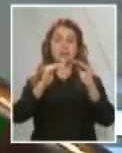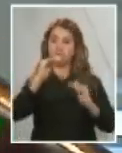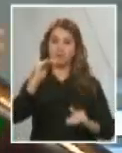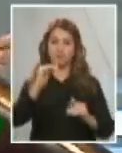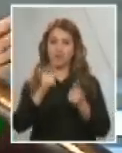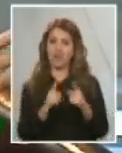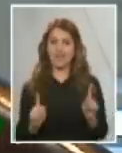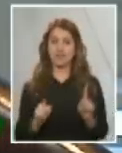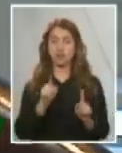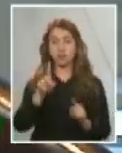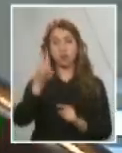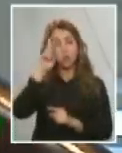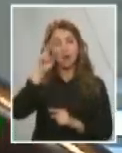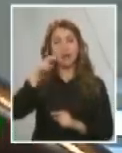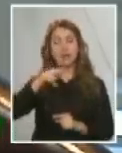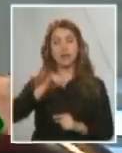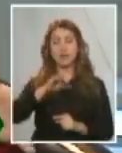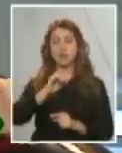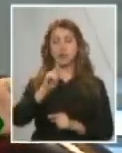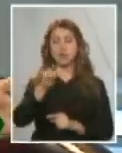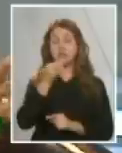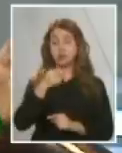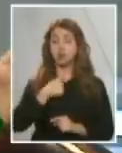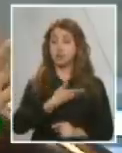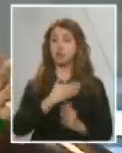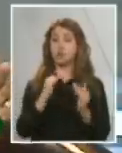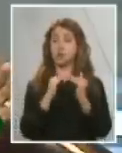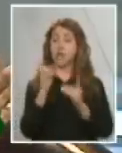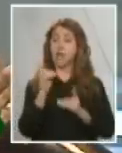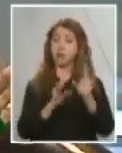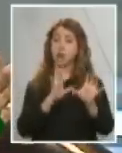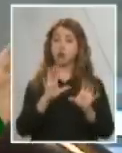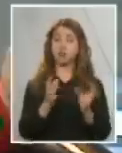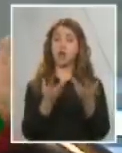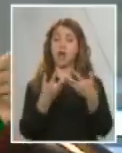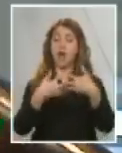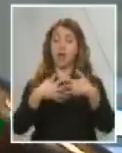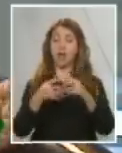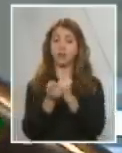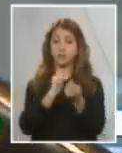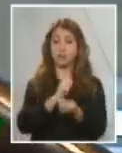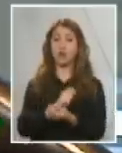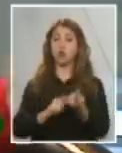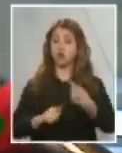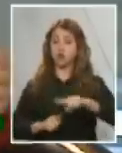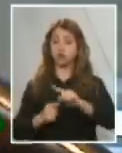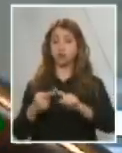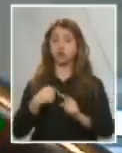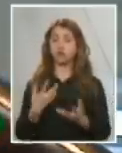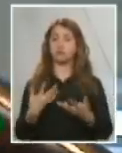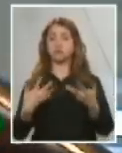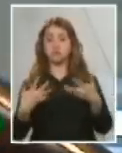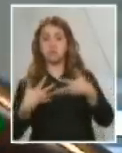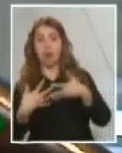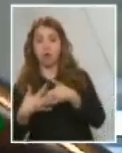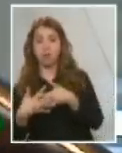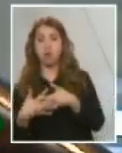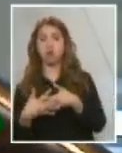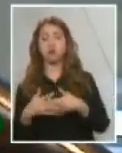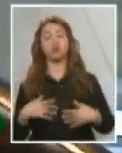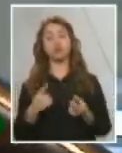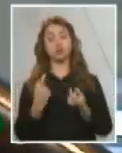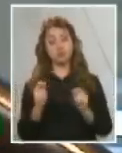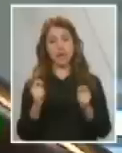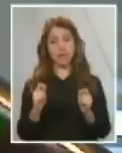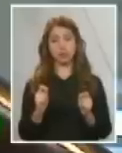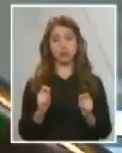Absolutamente. Porque si tú te acuerdas, Nicole decía, yo tengo mi casa, algunas cosas adaptadas, pero el resto yo me acomodo, trato, porque yo